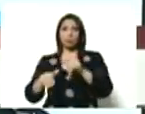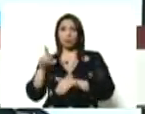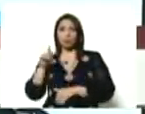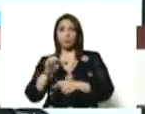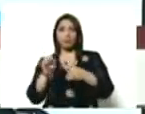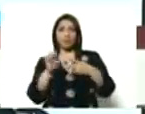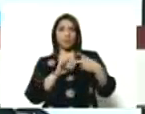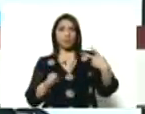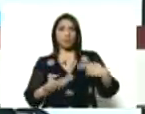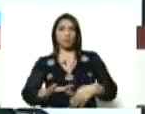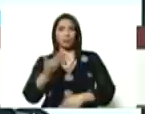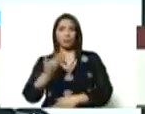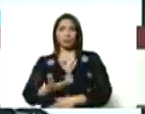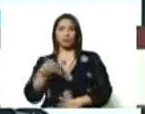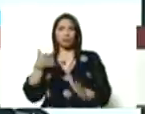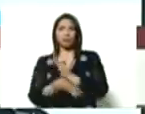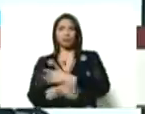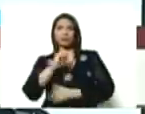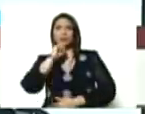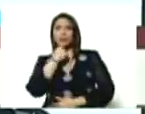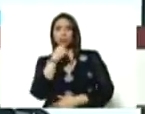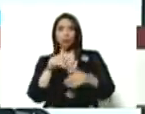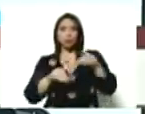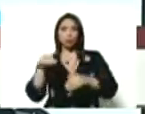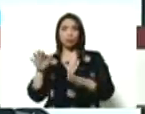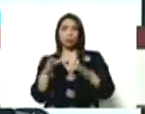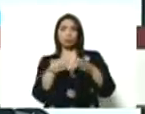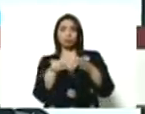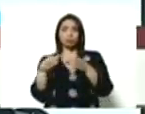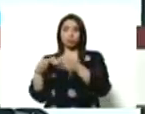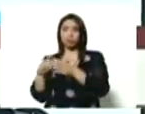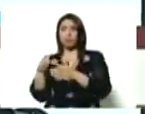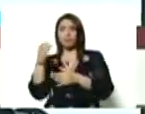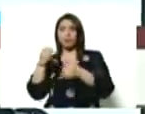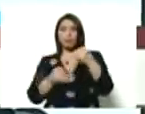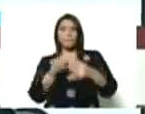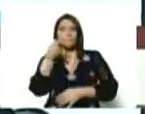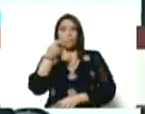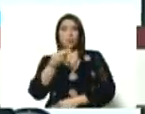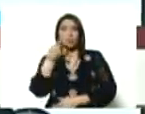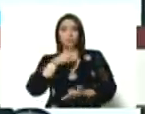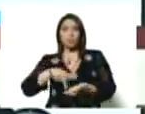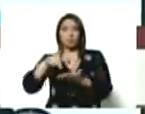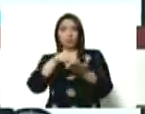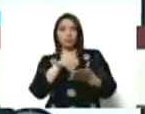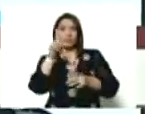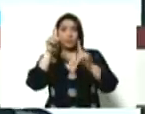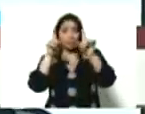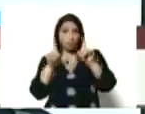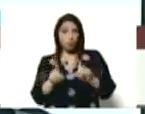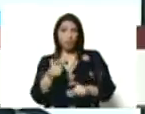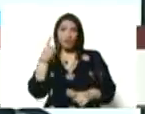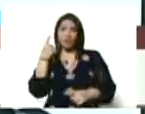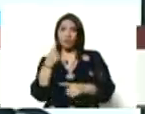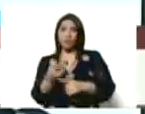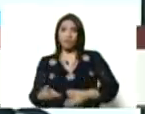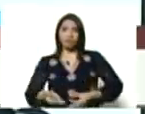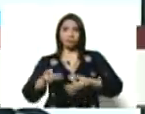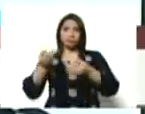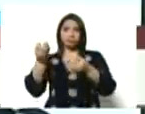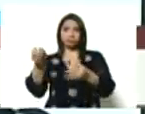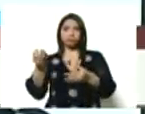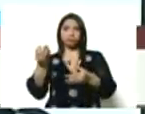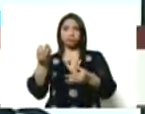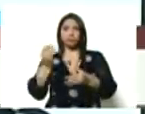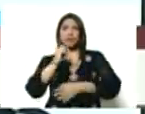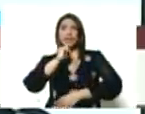sobre el secreto del voto: las organizaciones con fines políticos participantes en las auditorías introducen, cada uno de ellos,